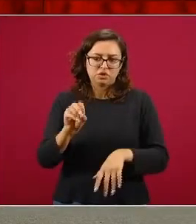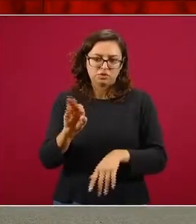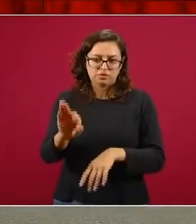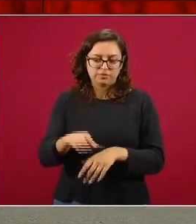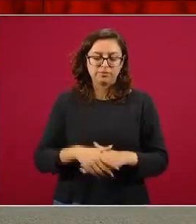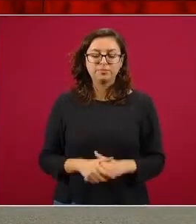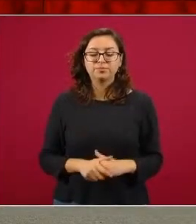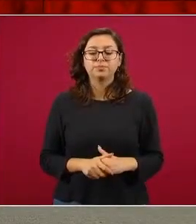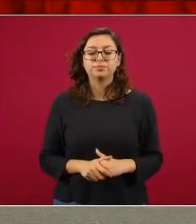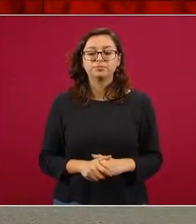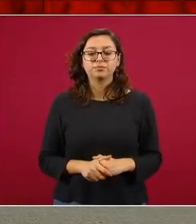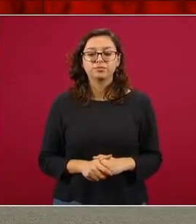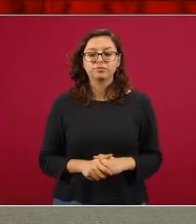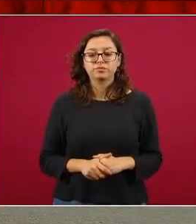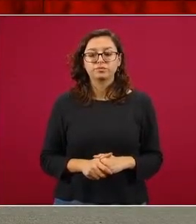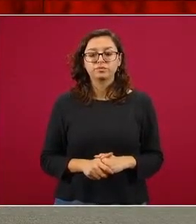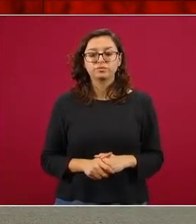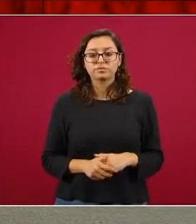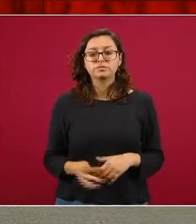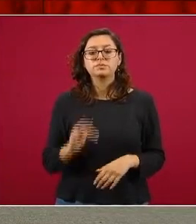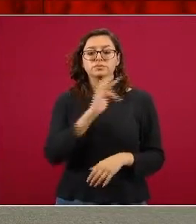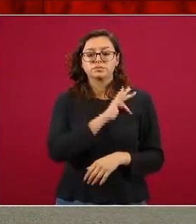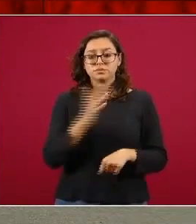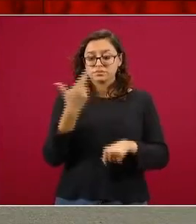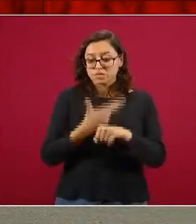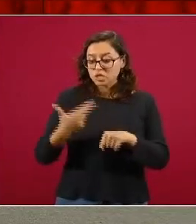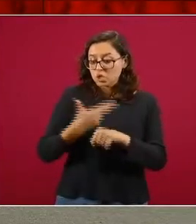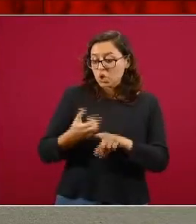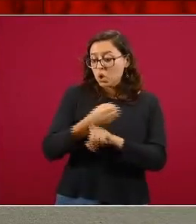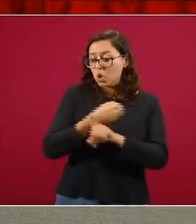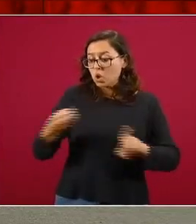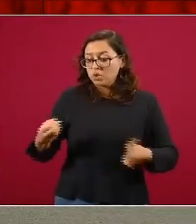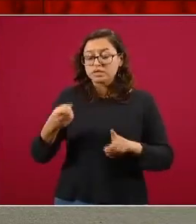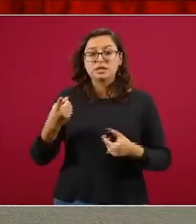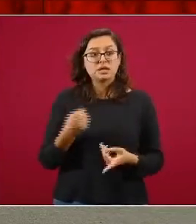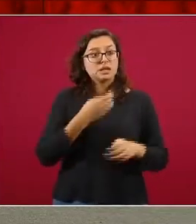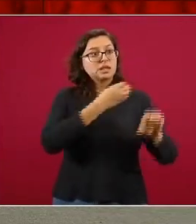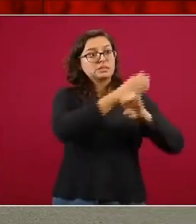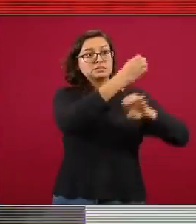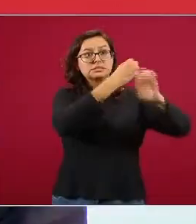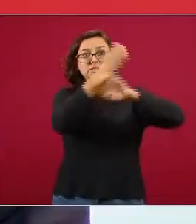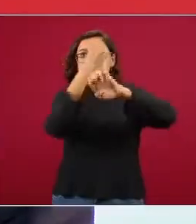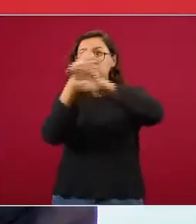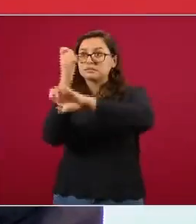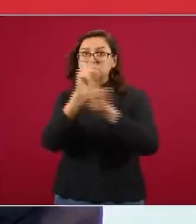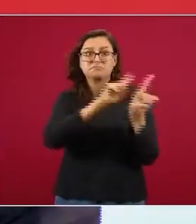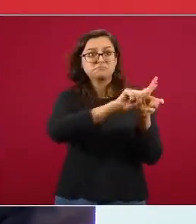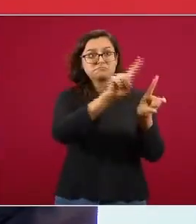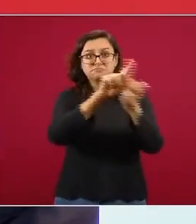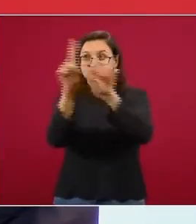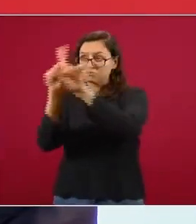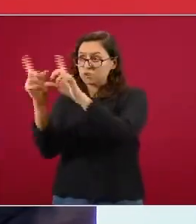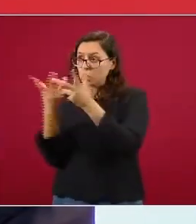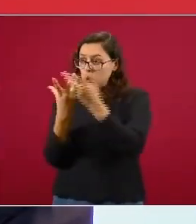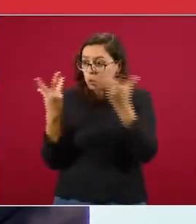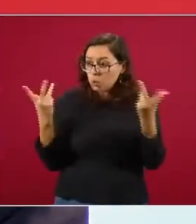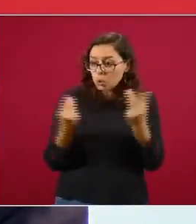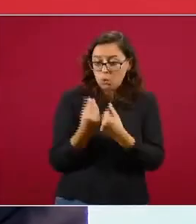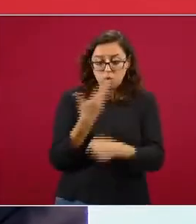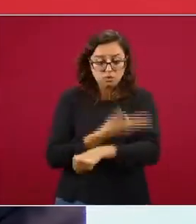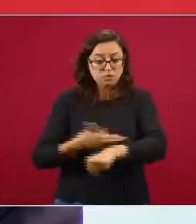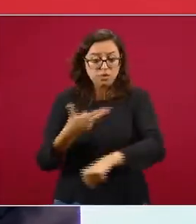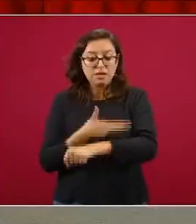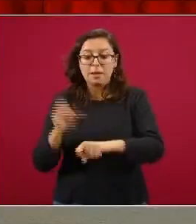Oficial. Y nos permitirá organizar con las entidades federativas, los servicios estatales de salud y al interior de